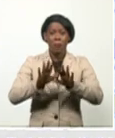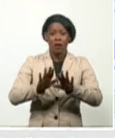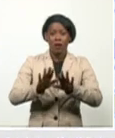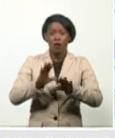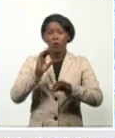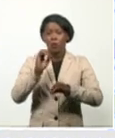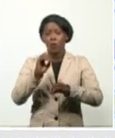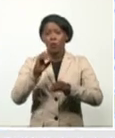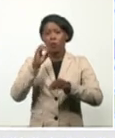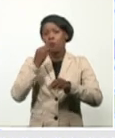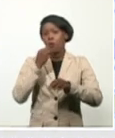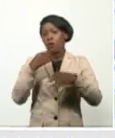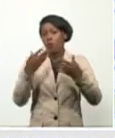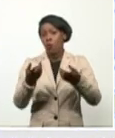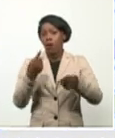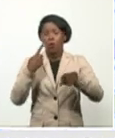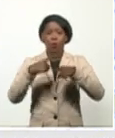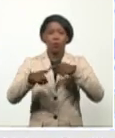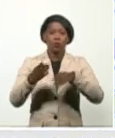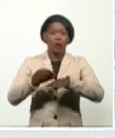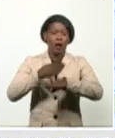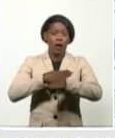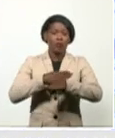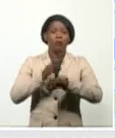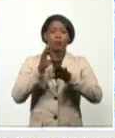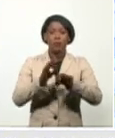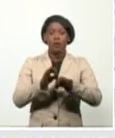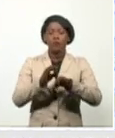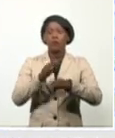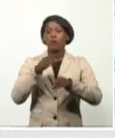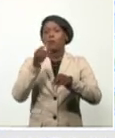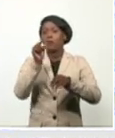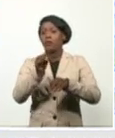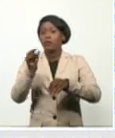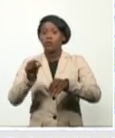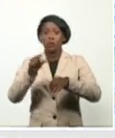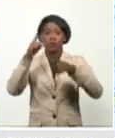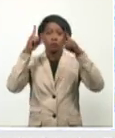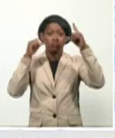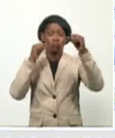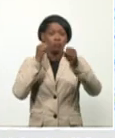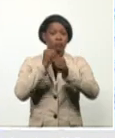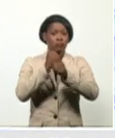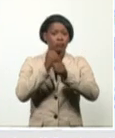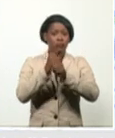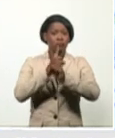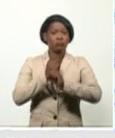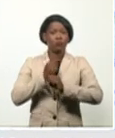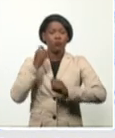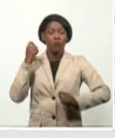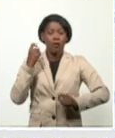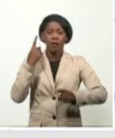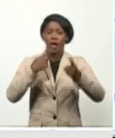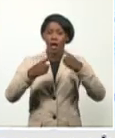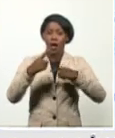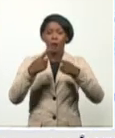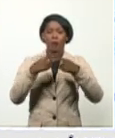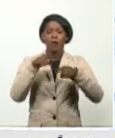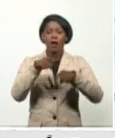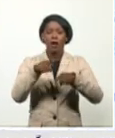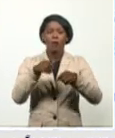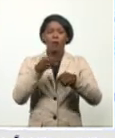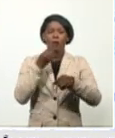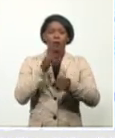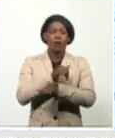post-guardia COVID-19, que también son contactos, a estos, con prioridad por supuesto, si no hay capacidad nacional suficiente de